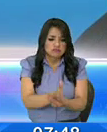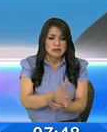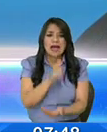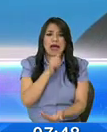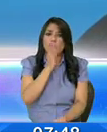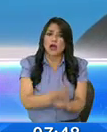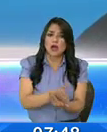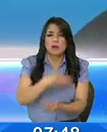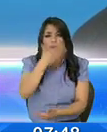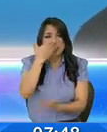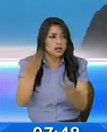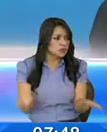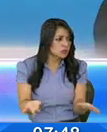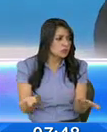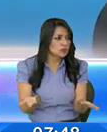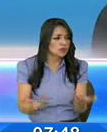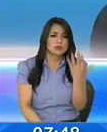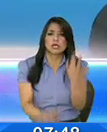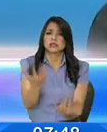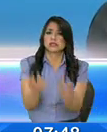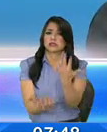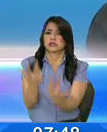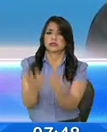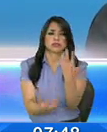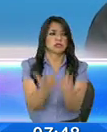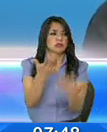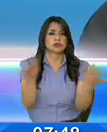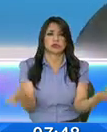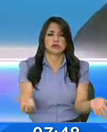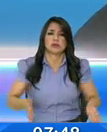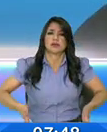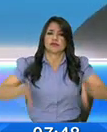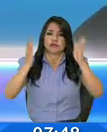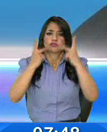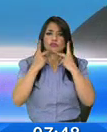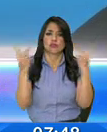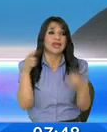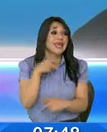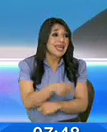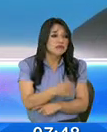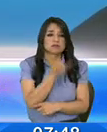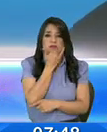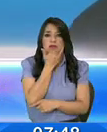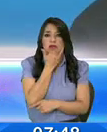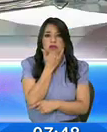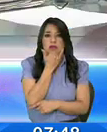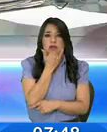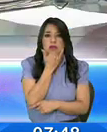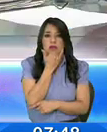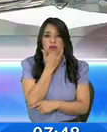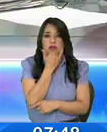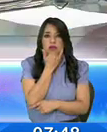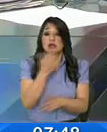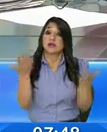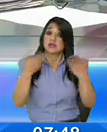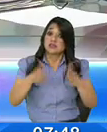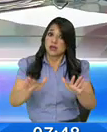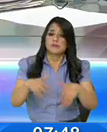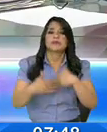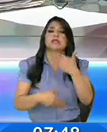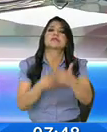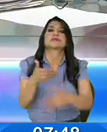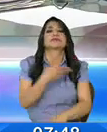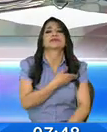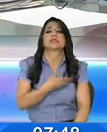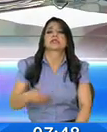ciudad de ambato a incendiar edificios públicos etcétera etcétera y luego de que el presidente